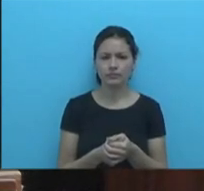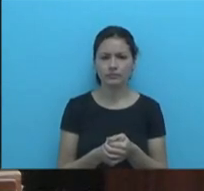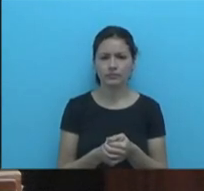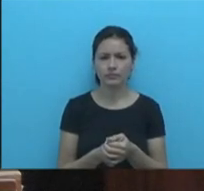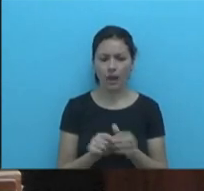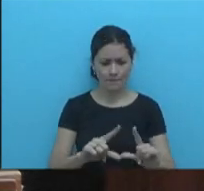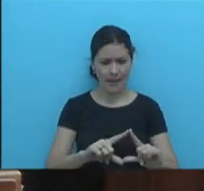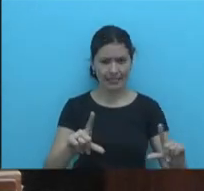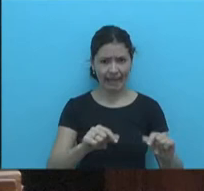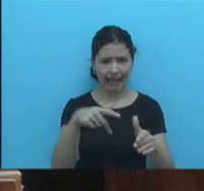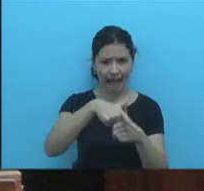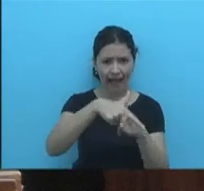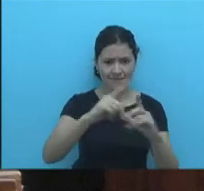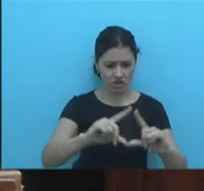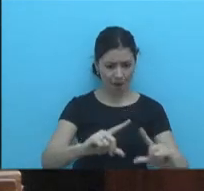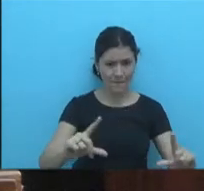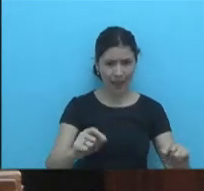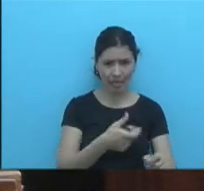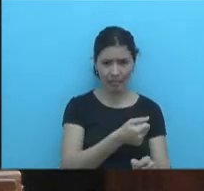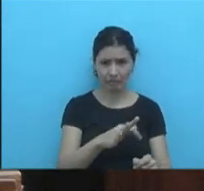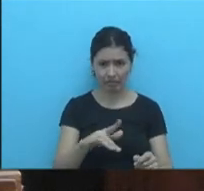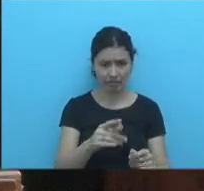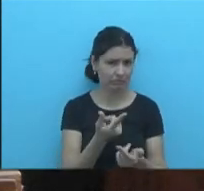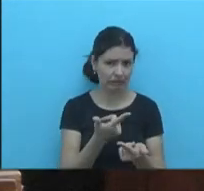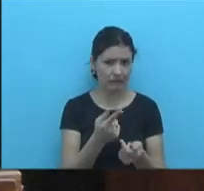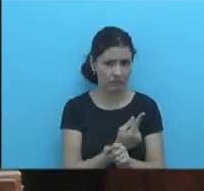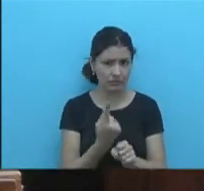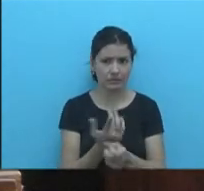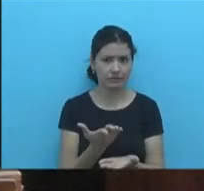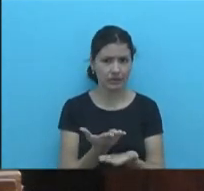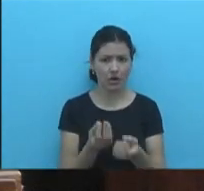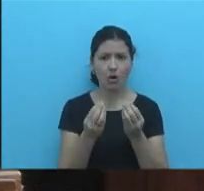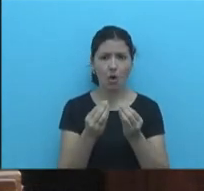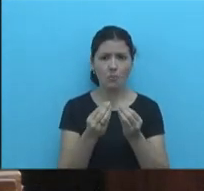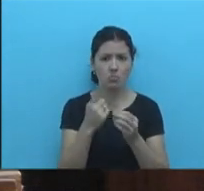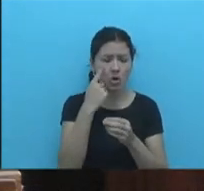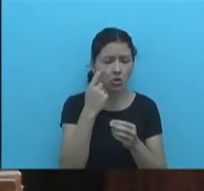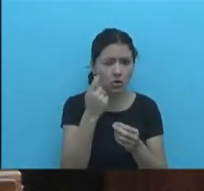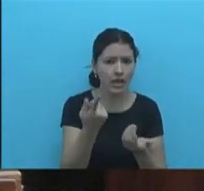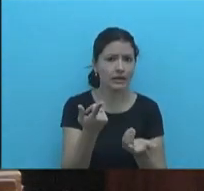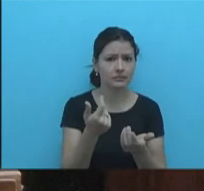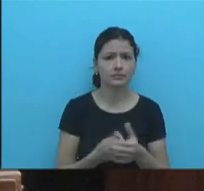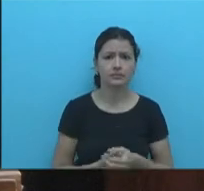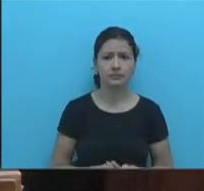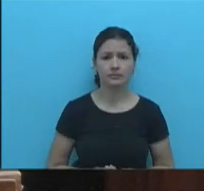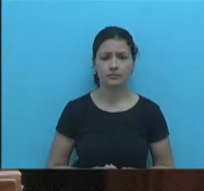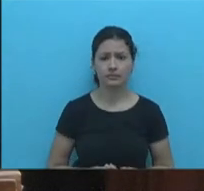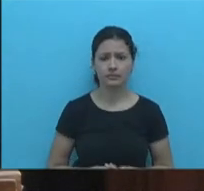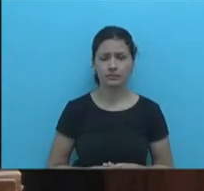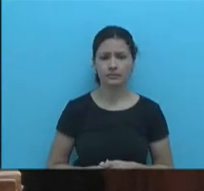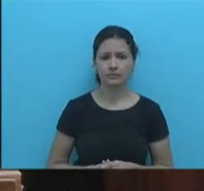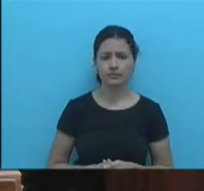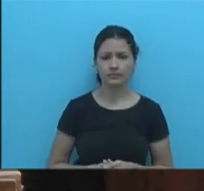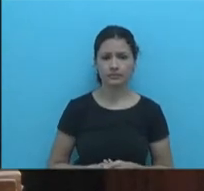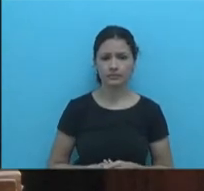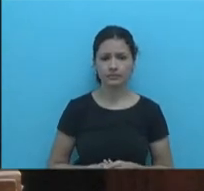para saber que tienen que pagar a la hora de hacer alguna venta o algo del animal. Sí,